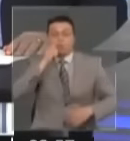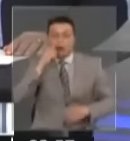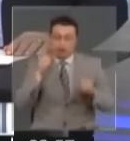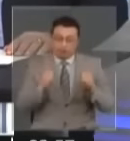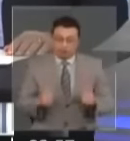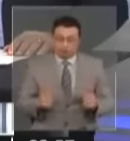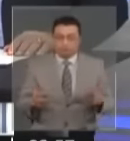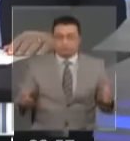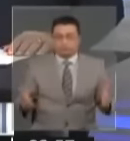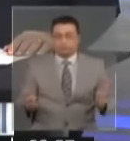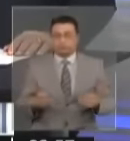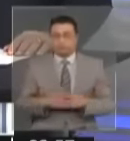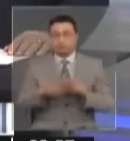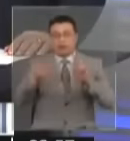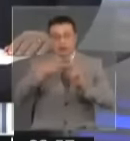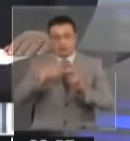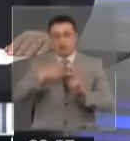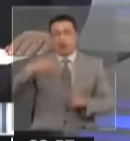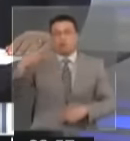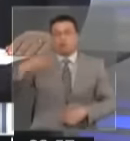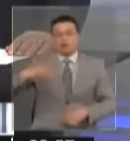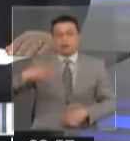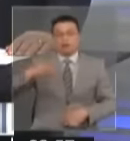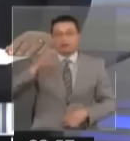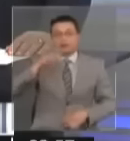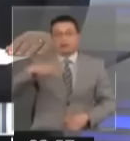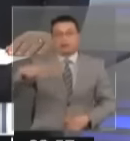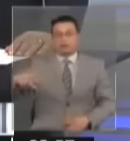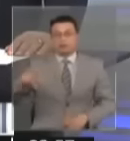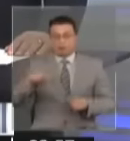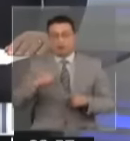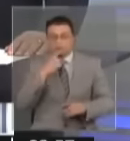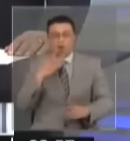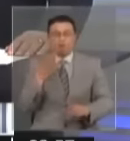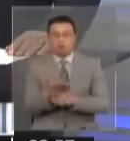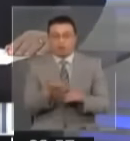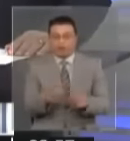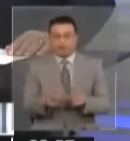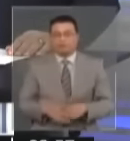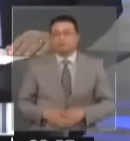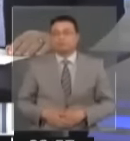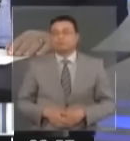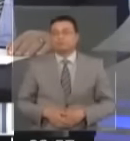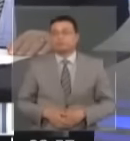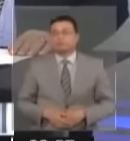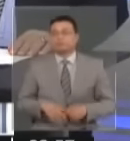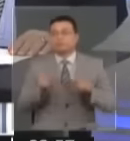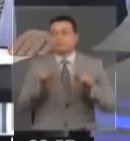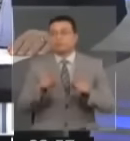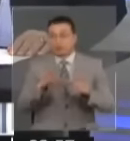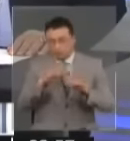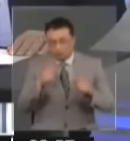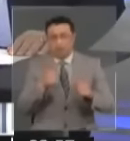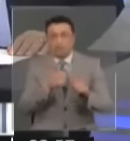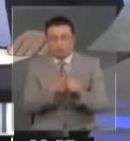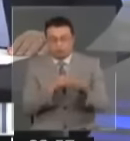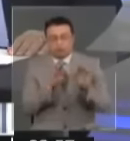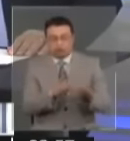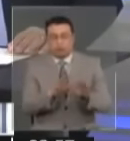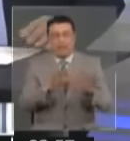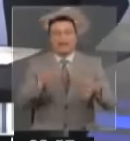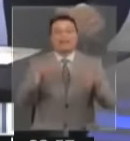propuesta. Hashtag municipales CNN. De Cristian Villarroel. Esa es la propuesta. Andrés Sari. reforzar absolutamente todo lo que tenga que ver